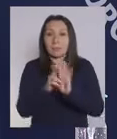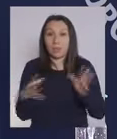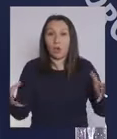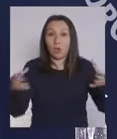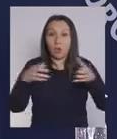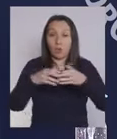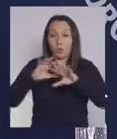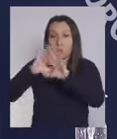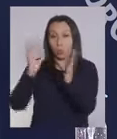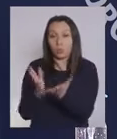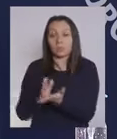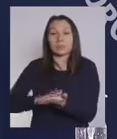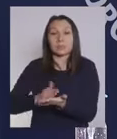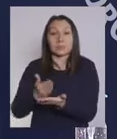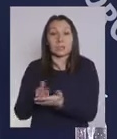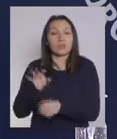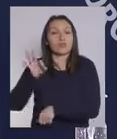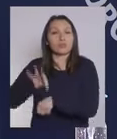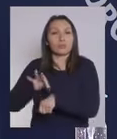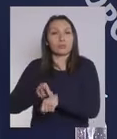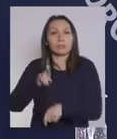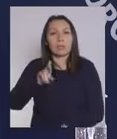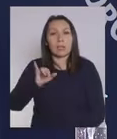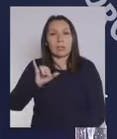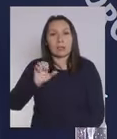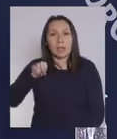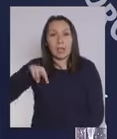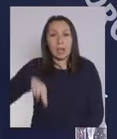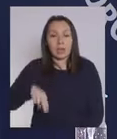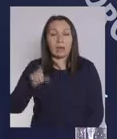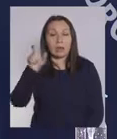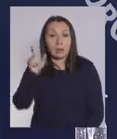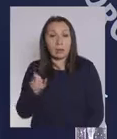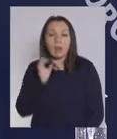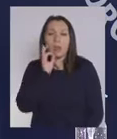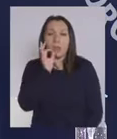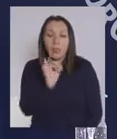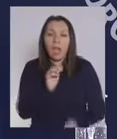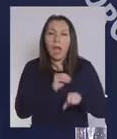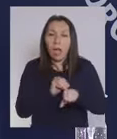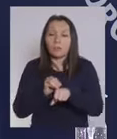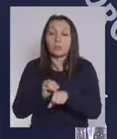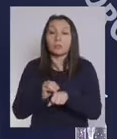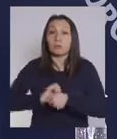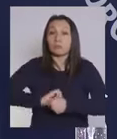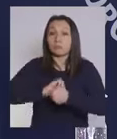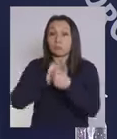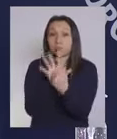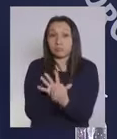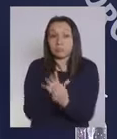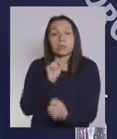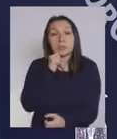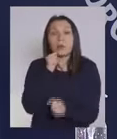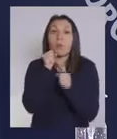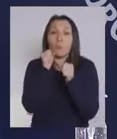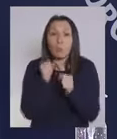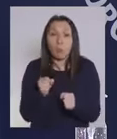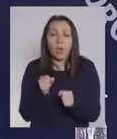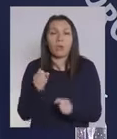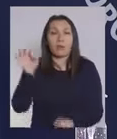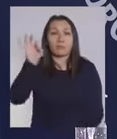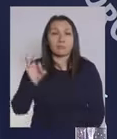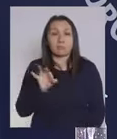Mundial de la Salud, el doctor Michael Ryan, hace un tiempo atrás advirtió que el COVID-19 podía convertirse